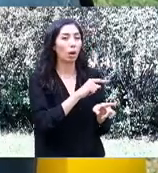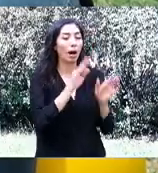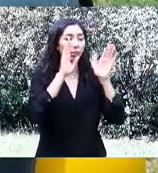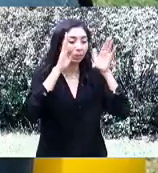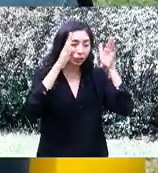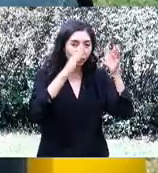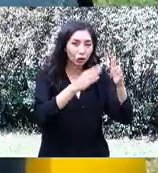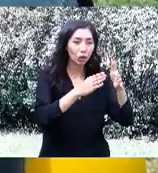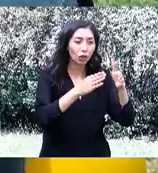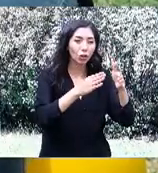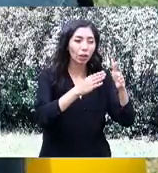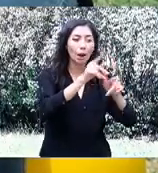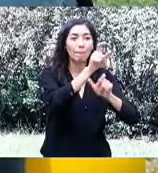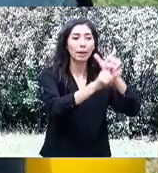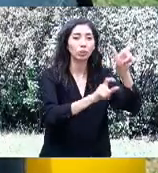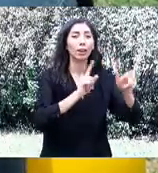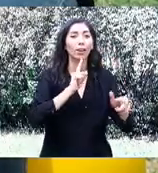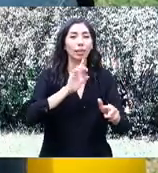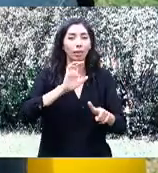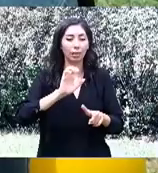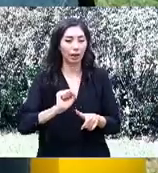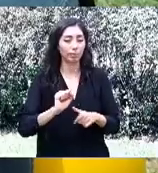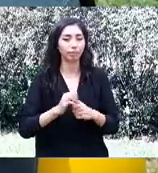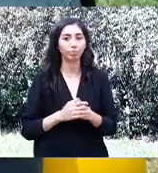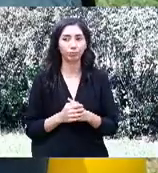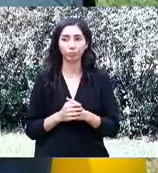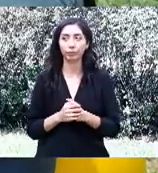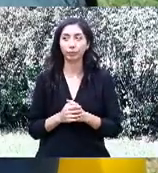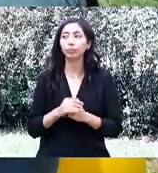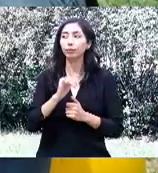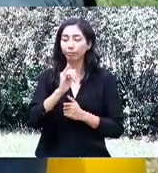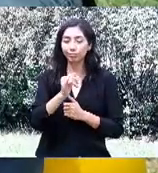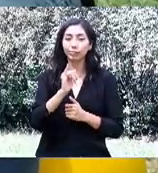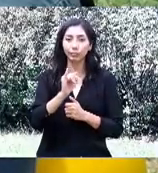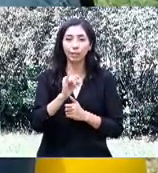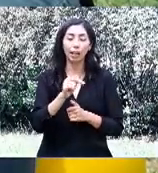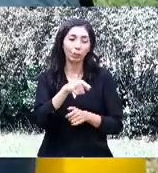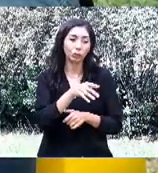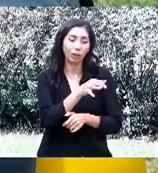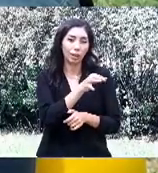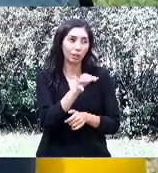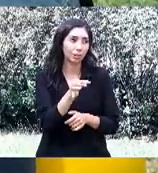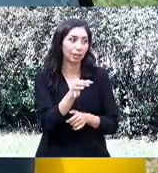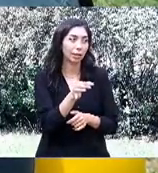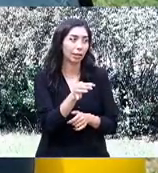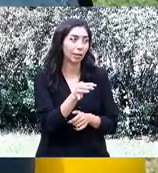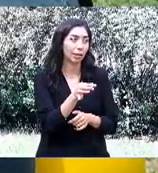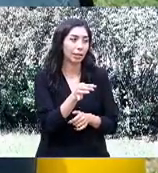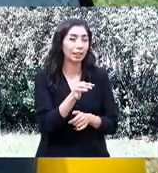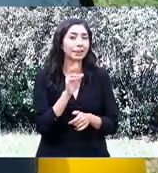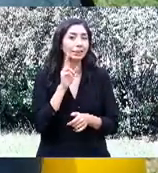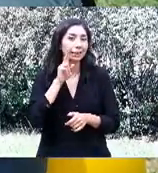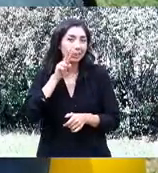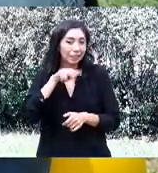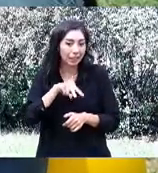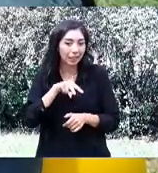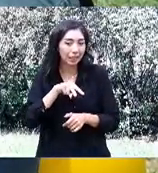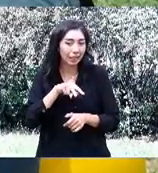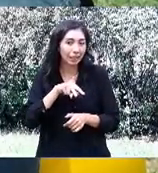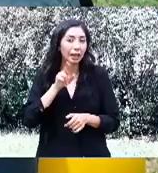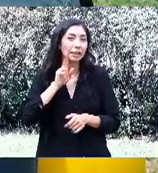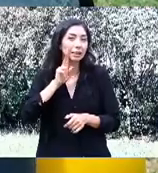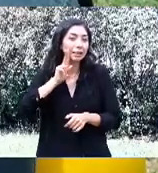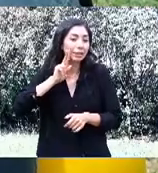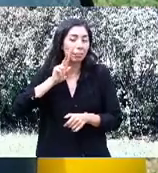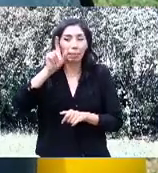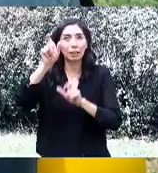atención integral a personas autistas bueno es como alg lo que se dice no nunca más sin nosotros Claro que yo no soy parte de nosotros